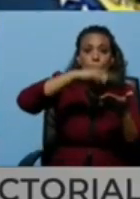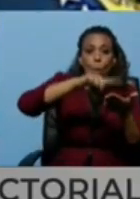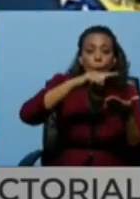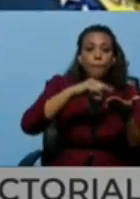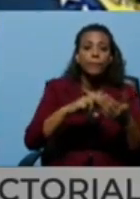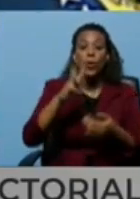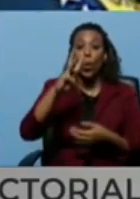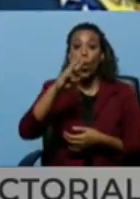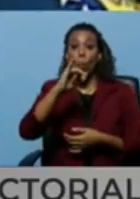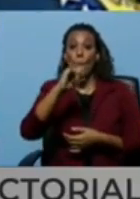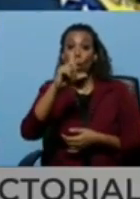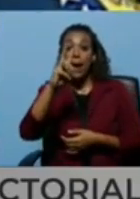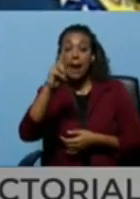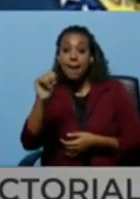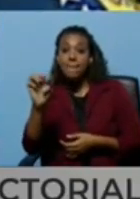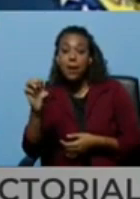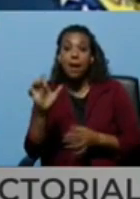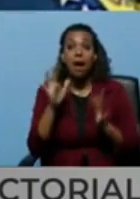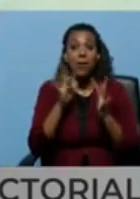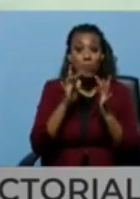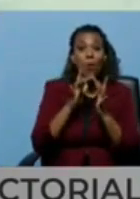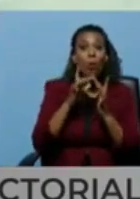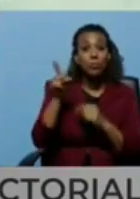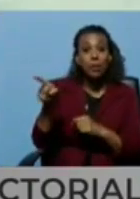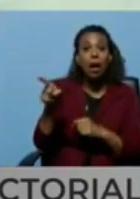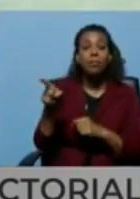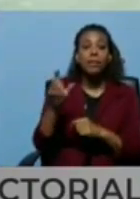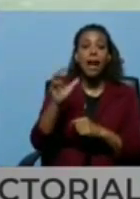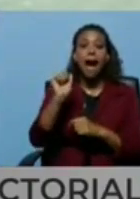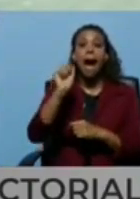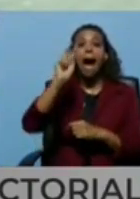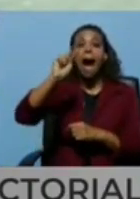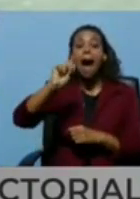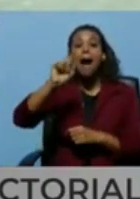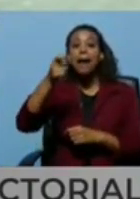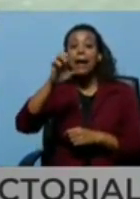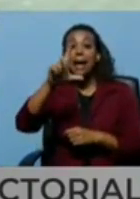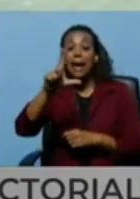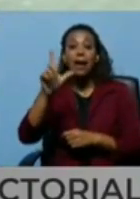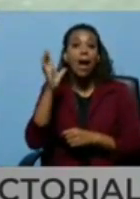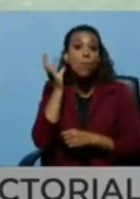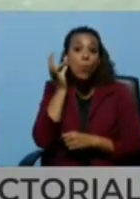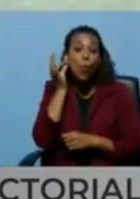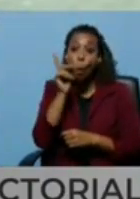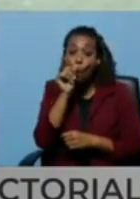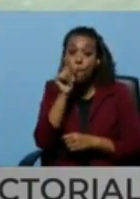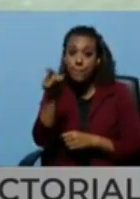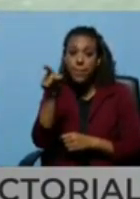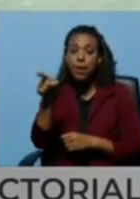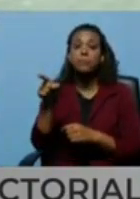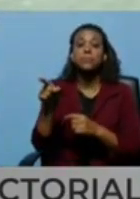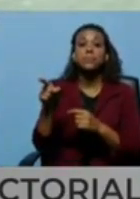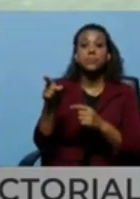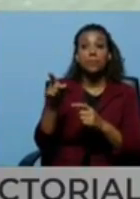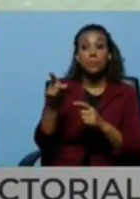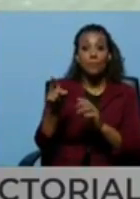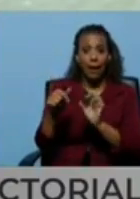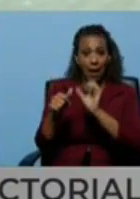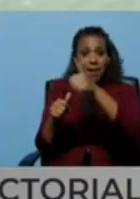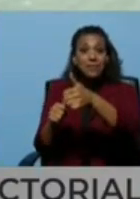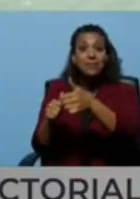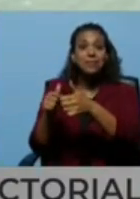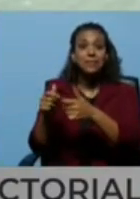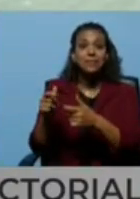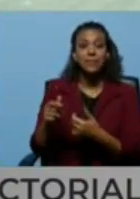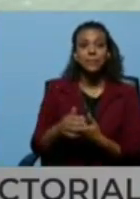Wilber Joseph, tiene vínculo con Ángel Daniel Pereira, ese fue